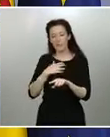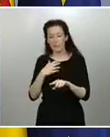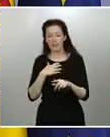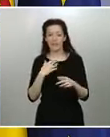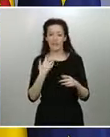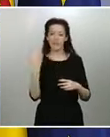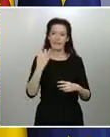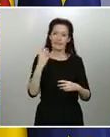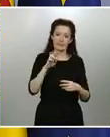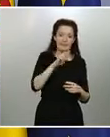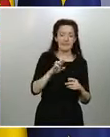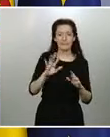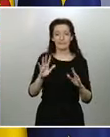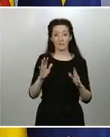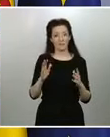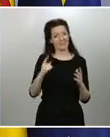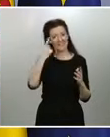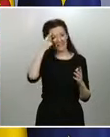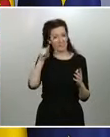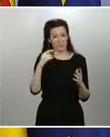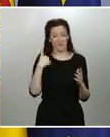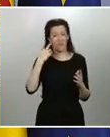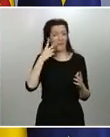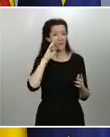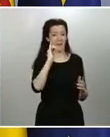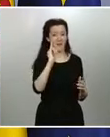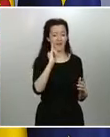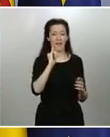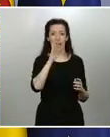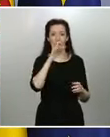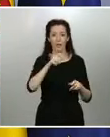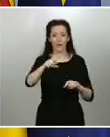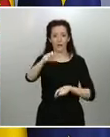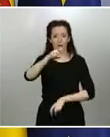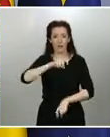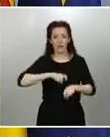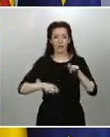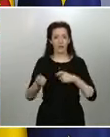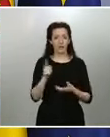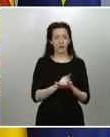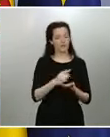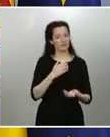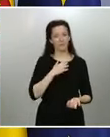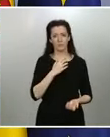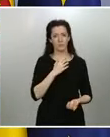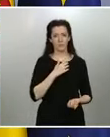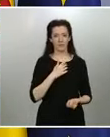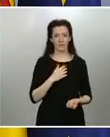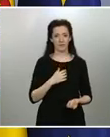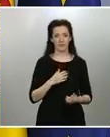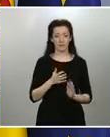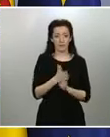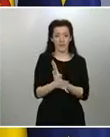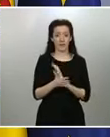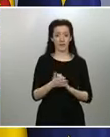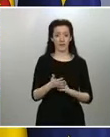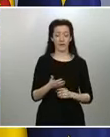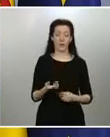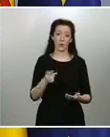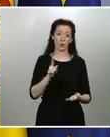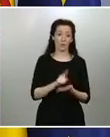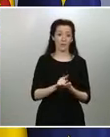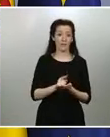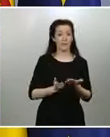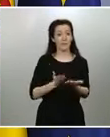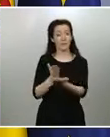empezar de cero porque eso es tanto como decirle a los españoles que empecemos de cero y que su sacrificio